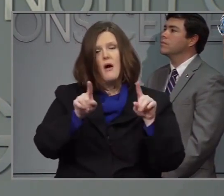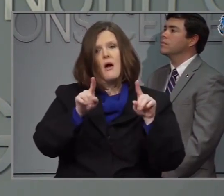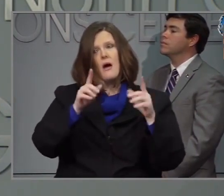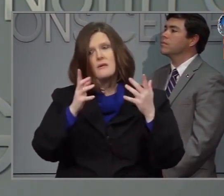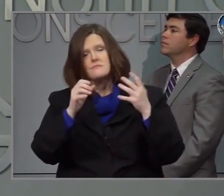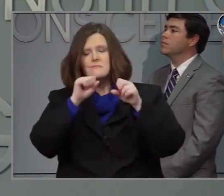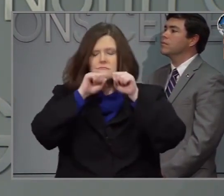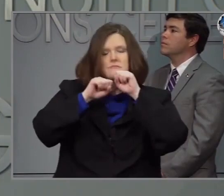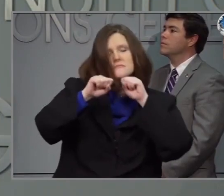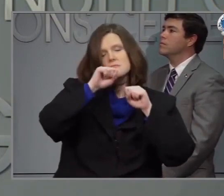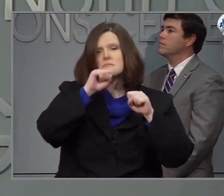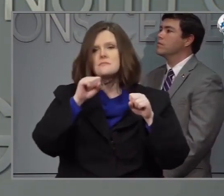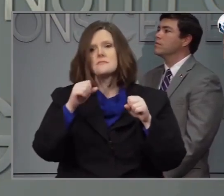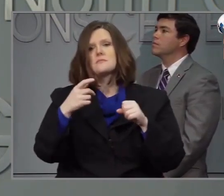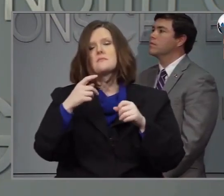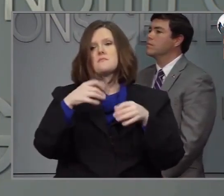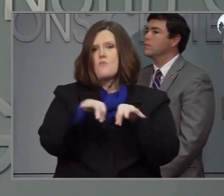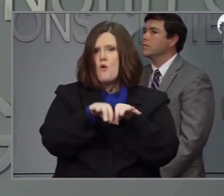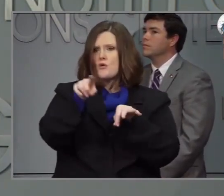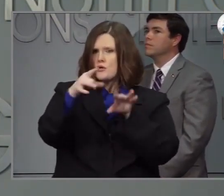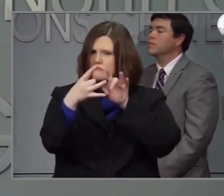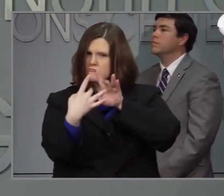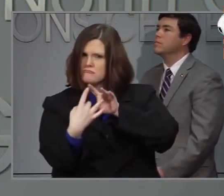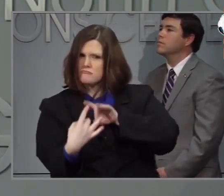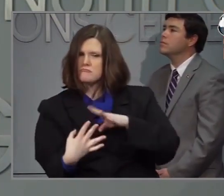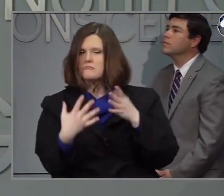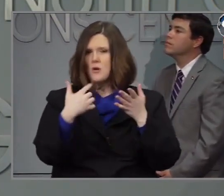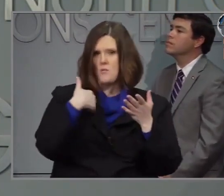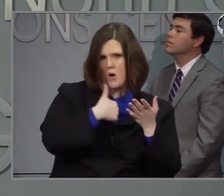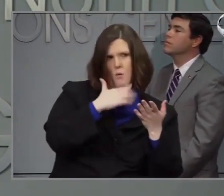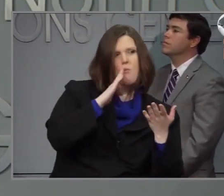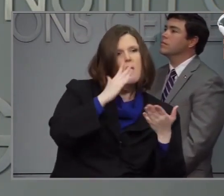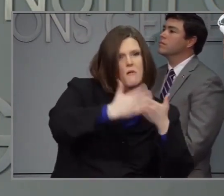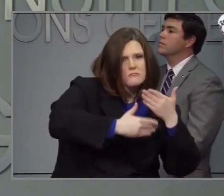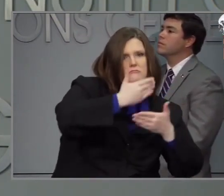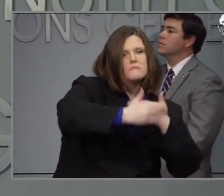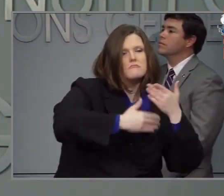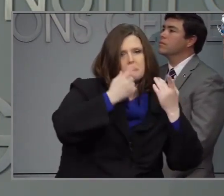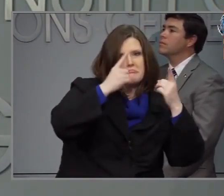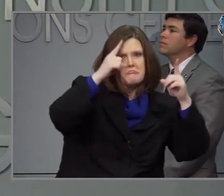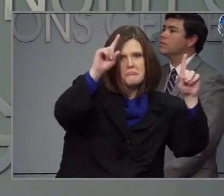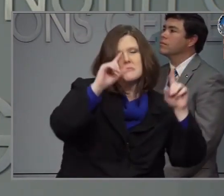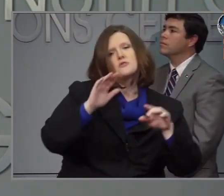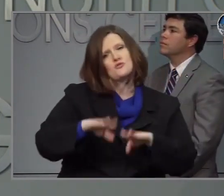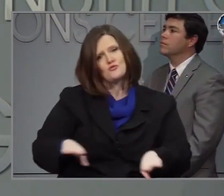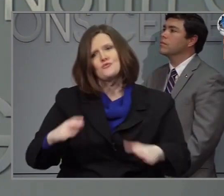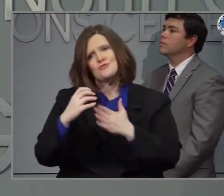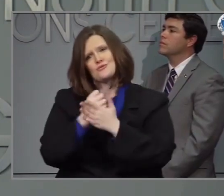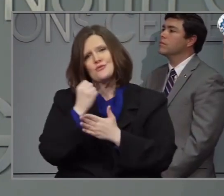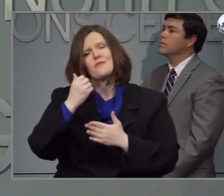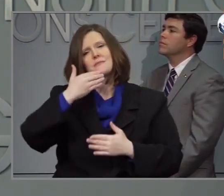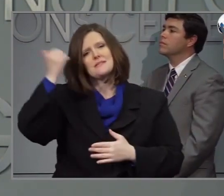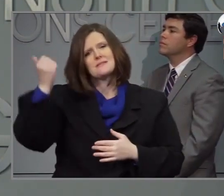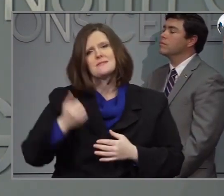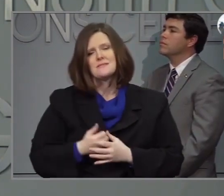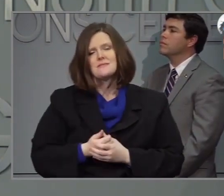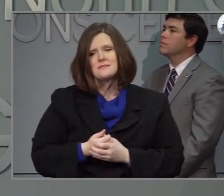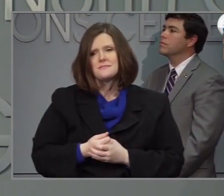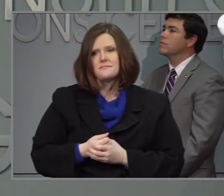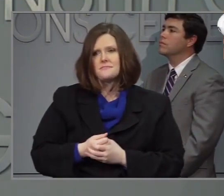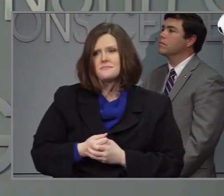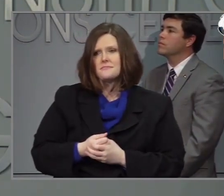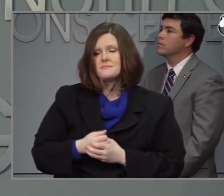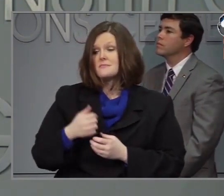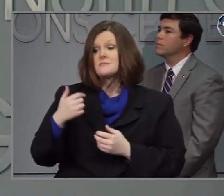perfectos pero tengan pacientes hablan con nosotros y nosotros vamos a ver todas las maneras porque nuestros niños no merecen nada